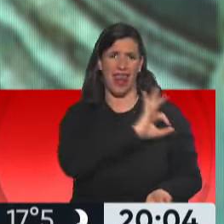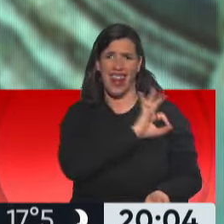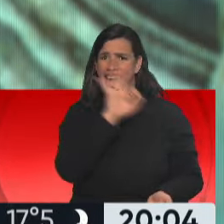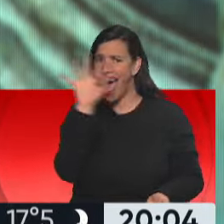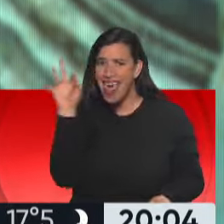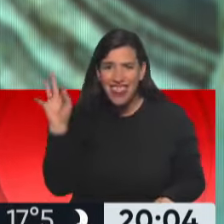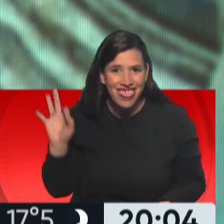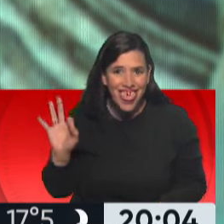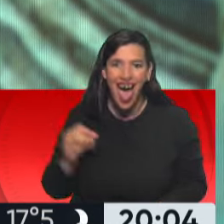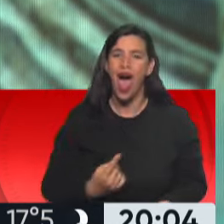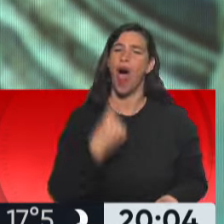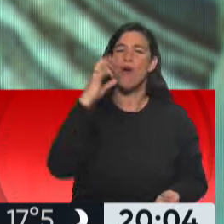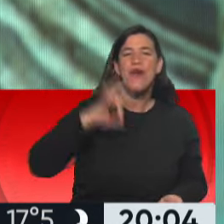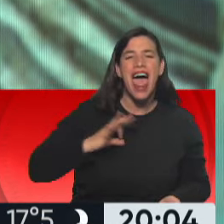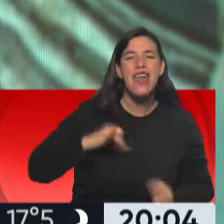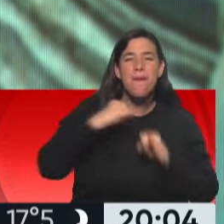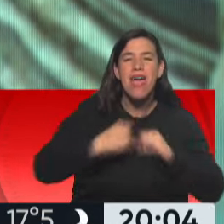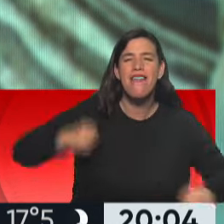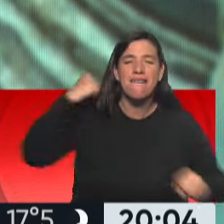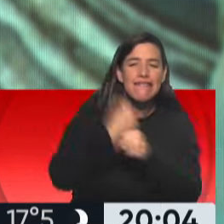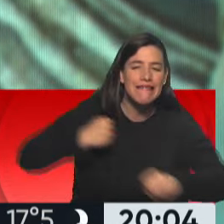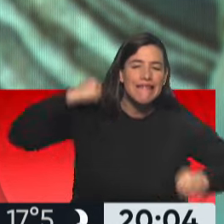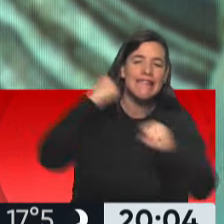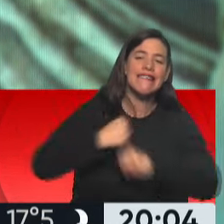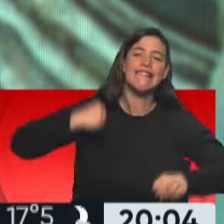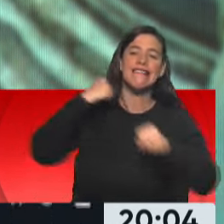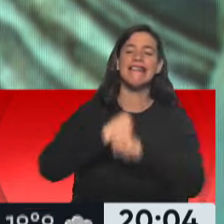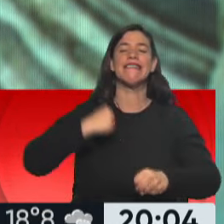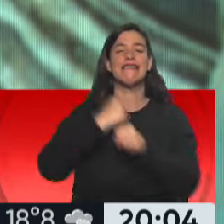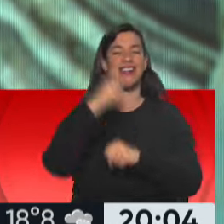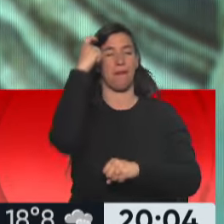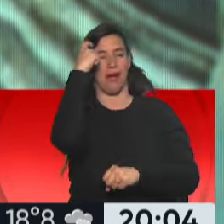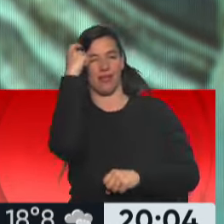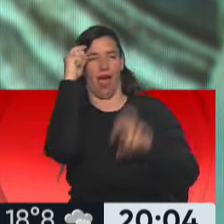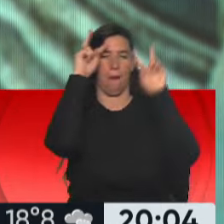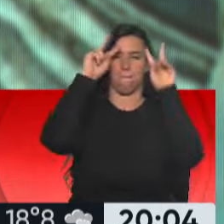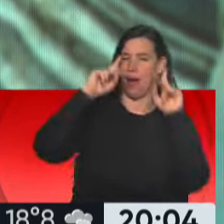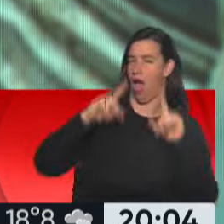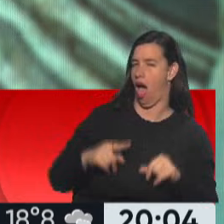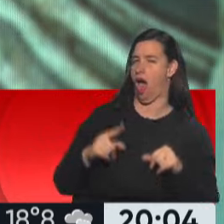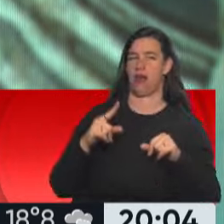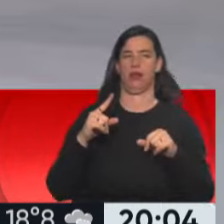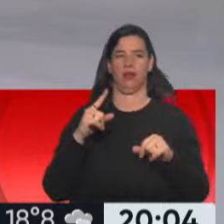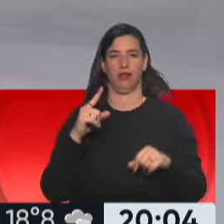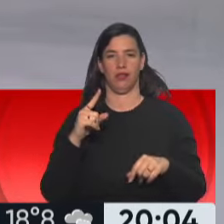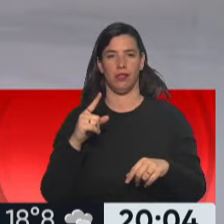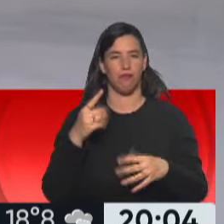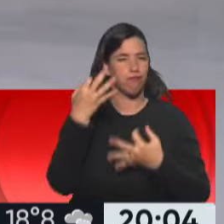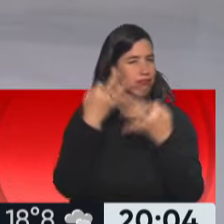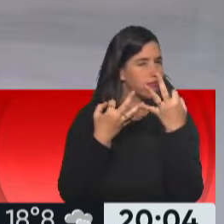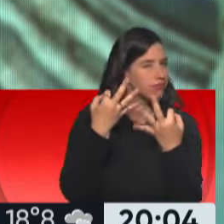de un trabajo de relojería con mucho pensamiento, mucha elaboración, todo